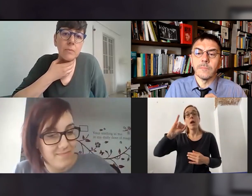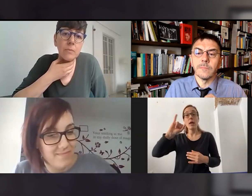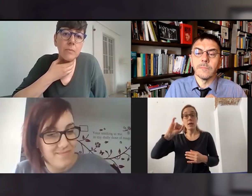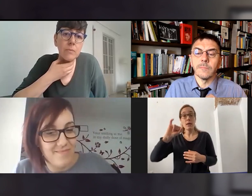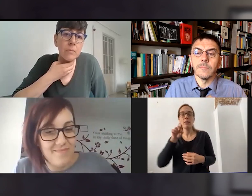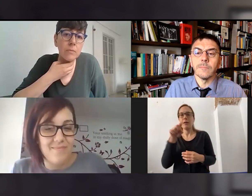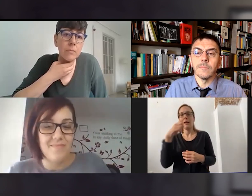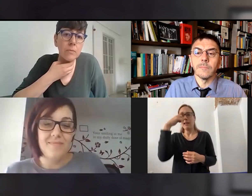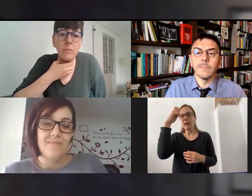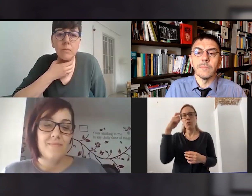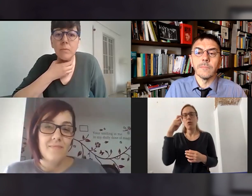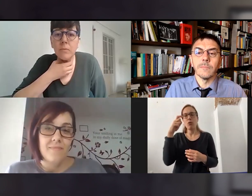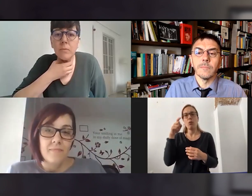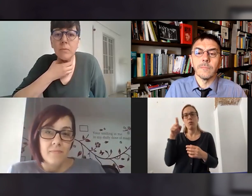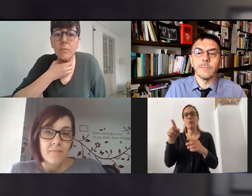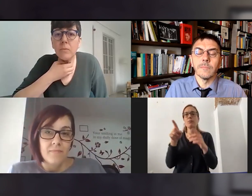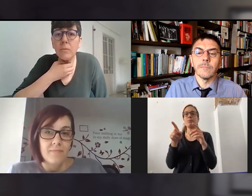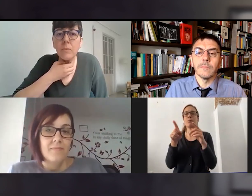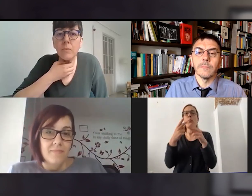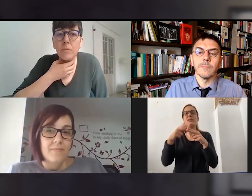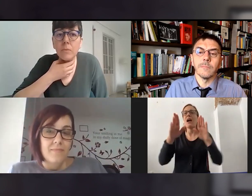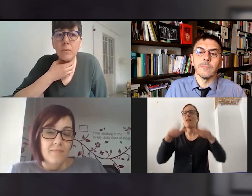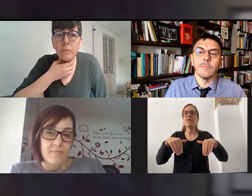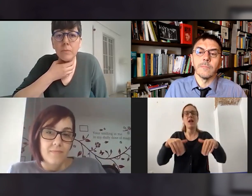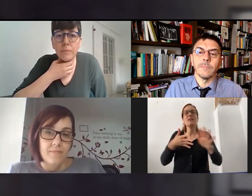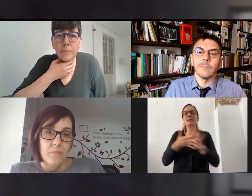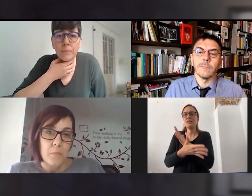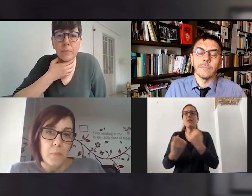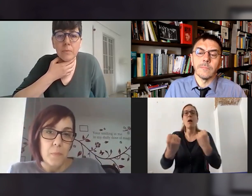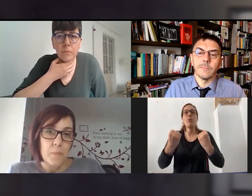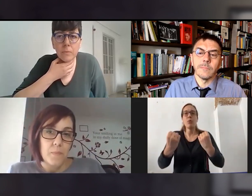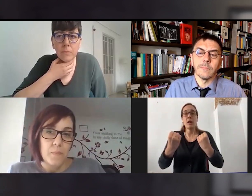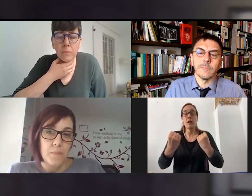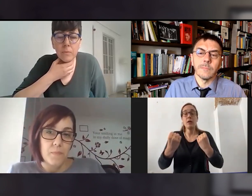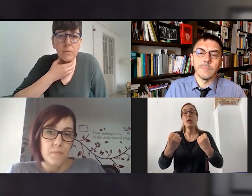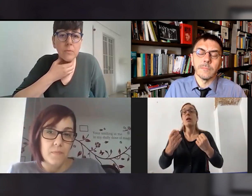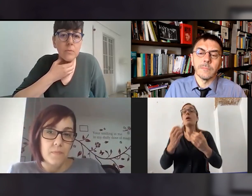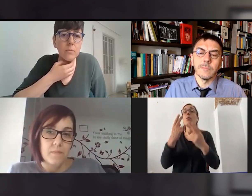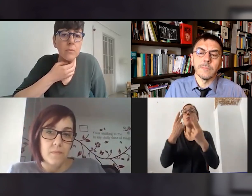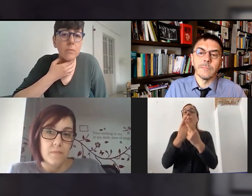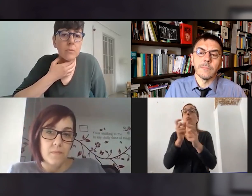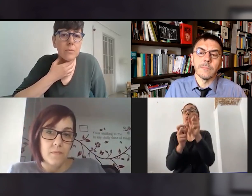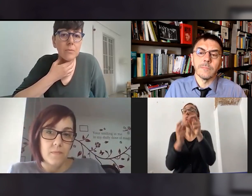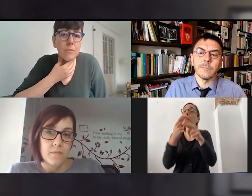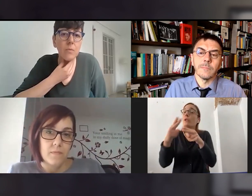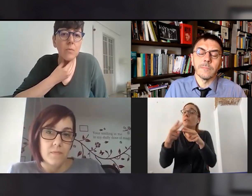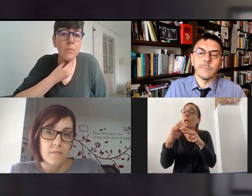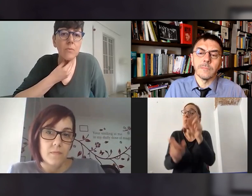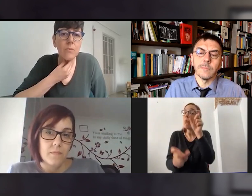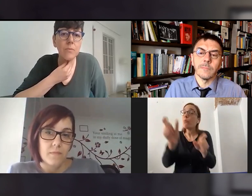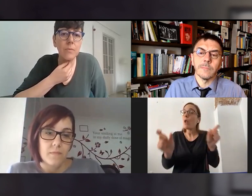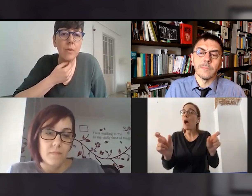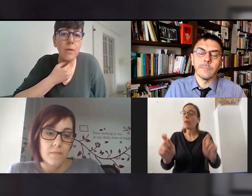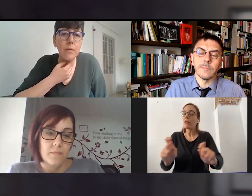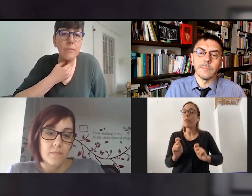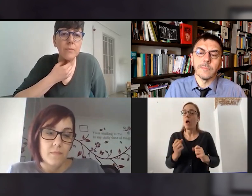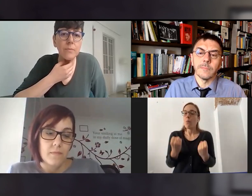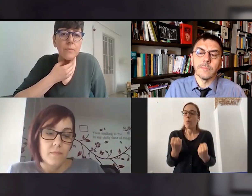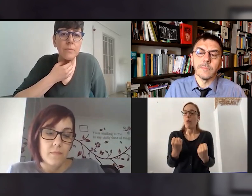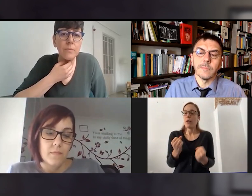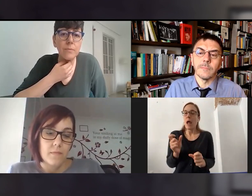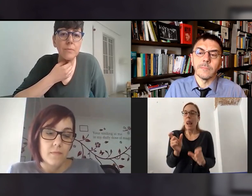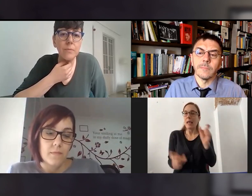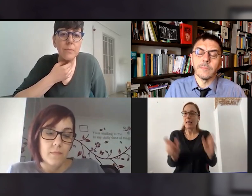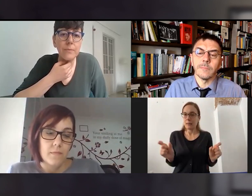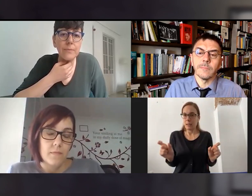Creo que la política al final es poder y que la política popular es poder de la gente, ¿no? Entonces yo creo que aquí